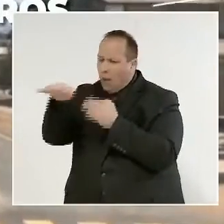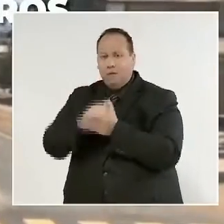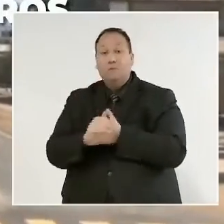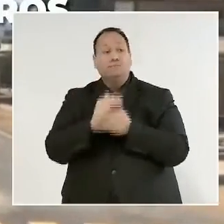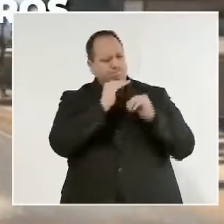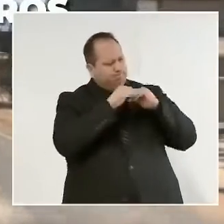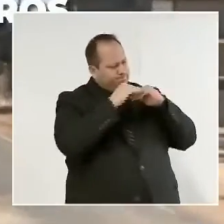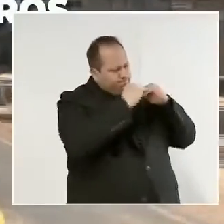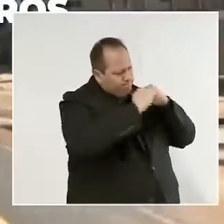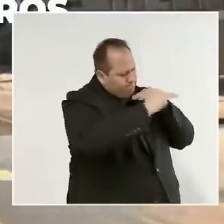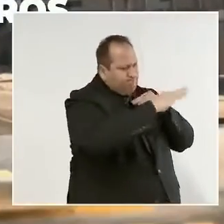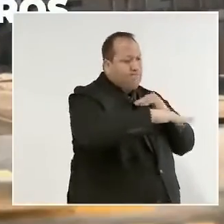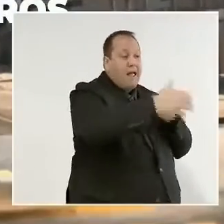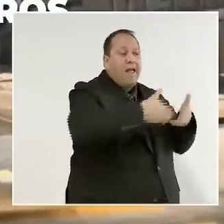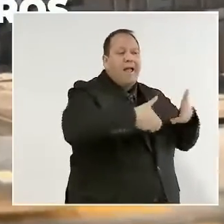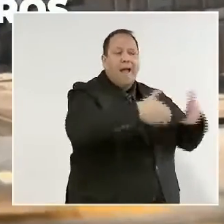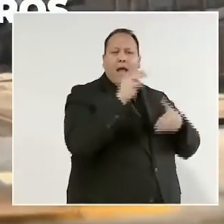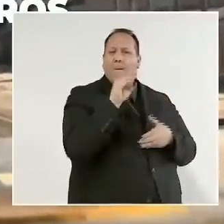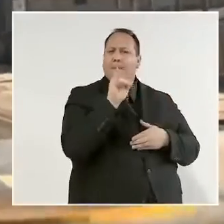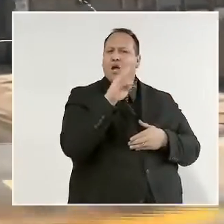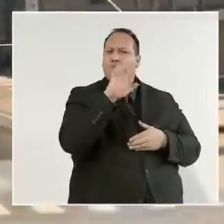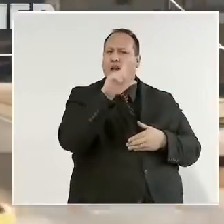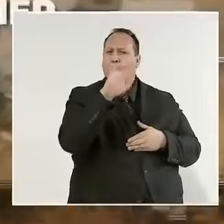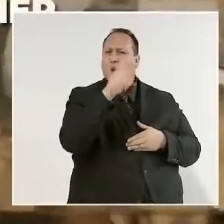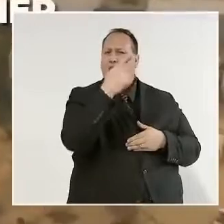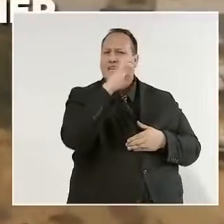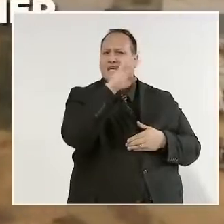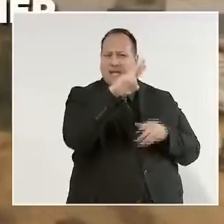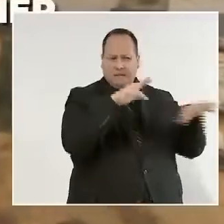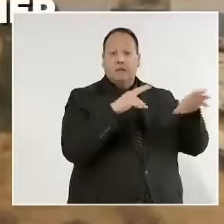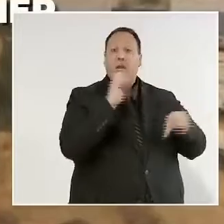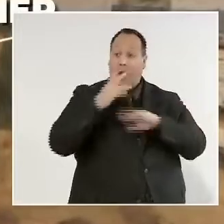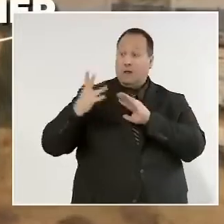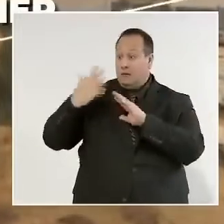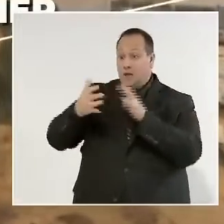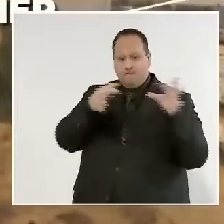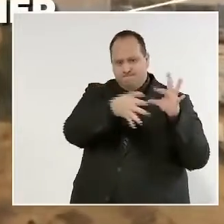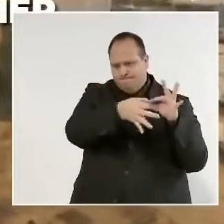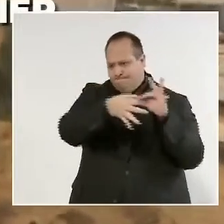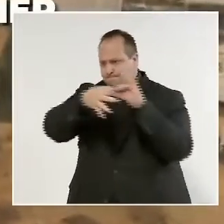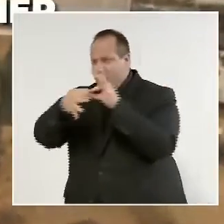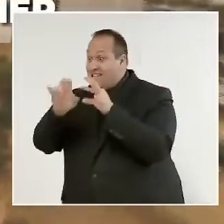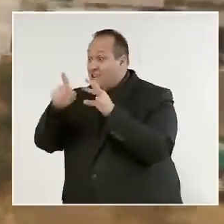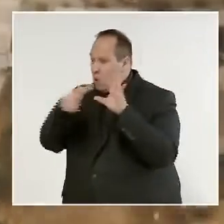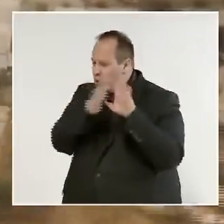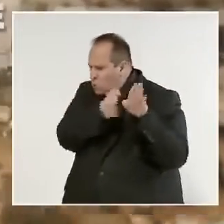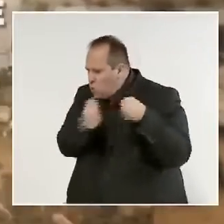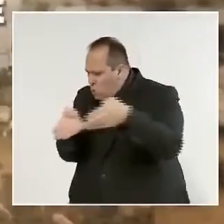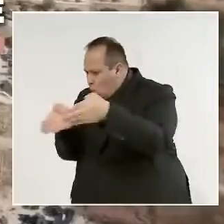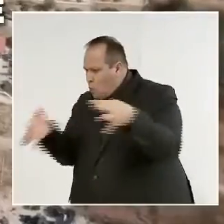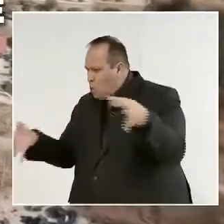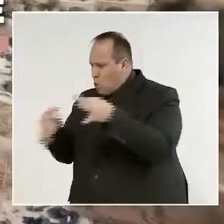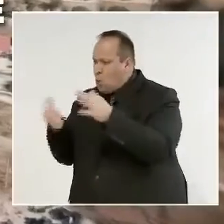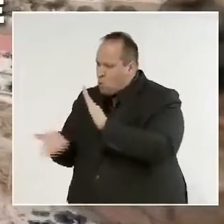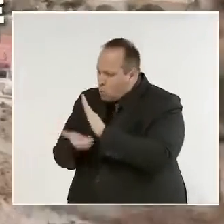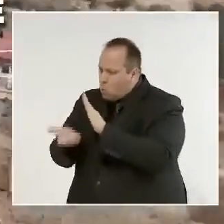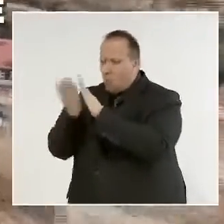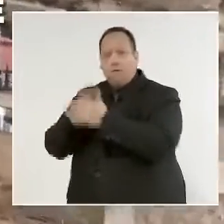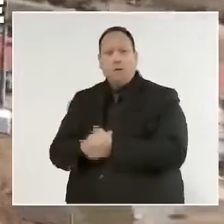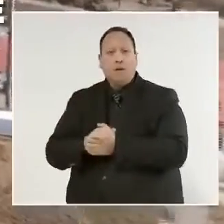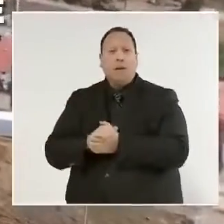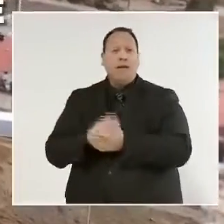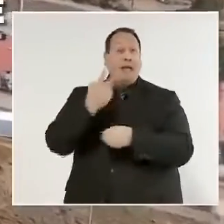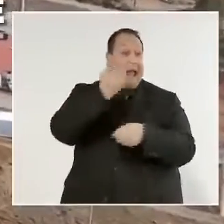de la vía principal de Ojos Negros. Pavimentación de la calle Manuel Cloutier. Construcción